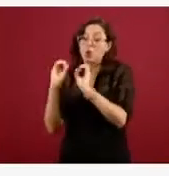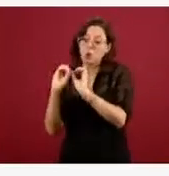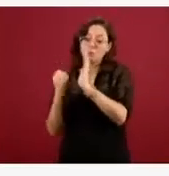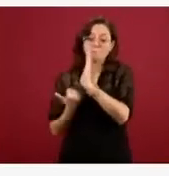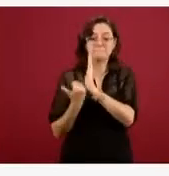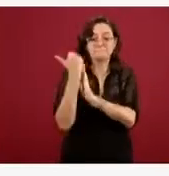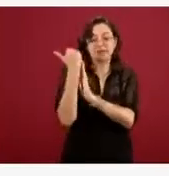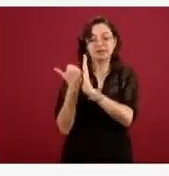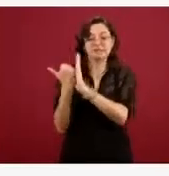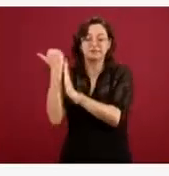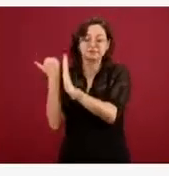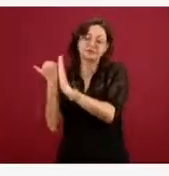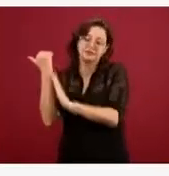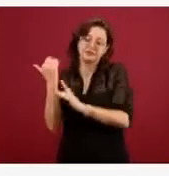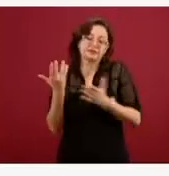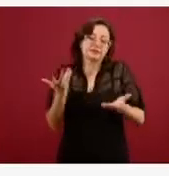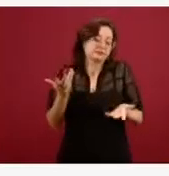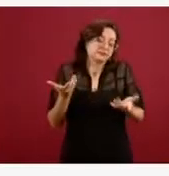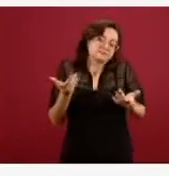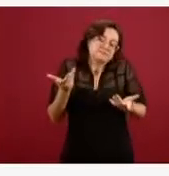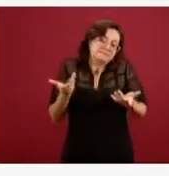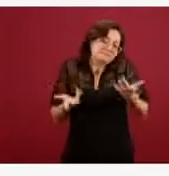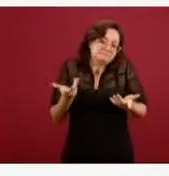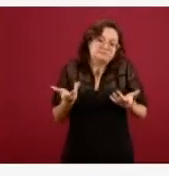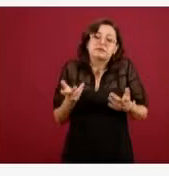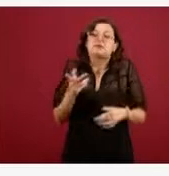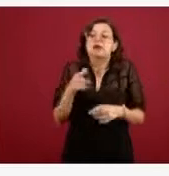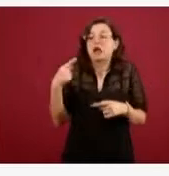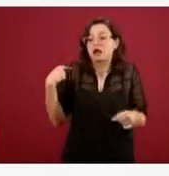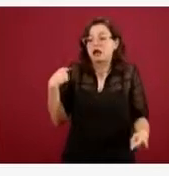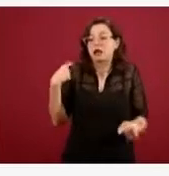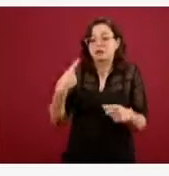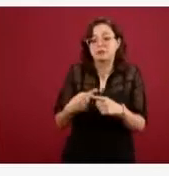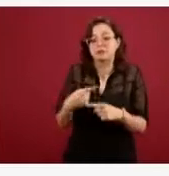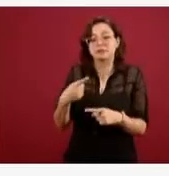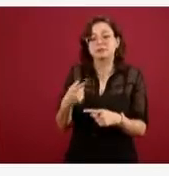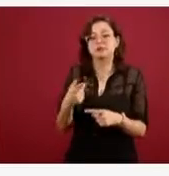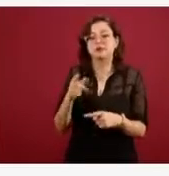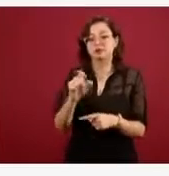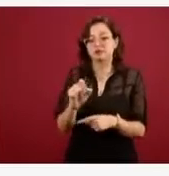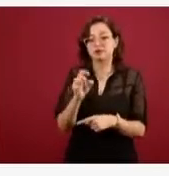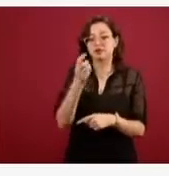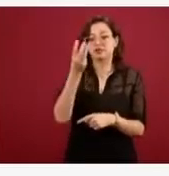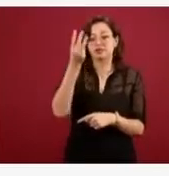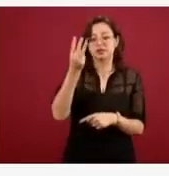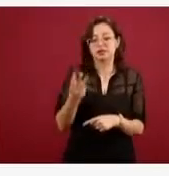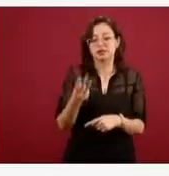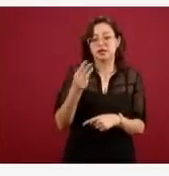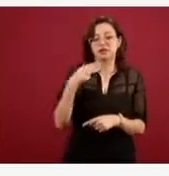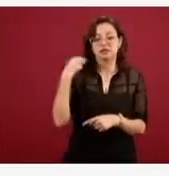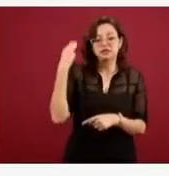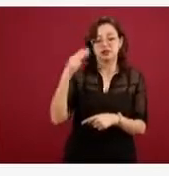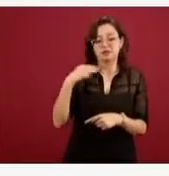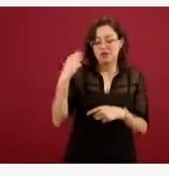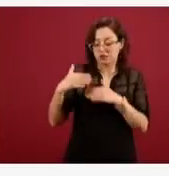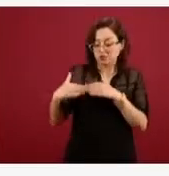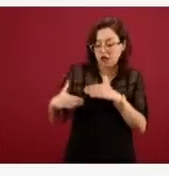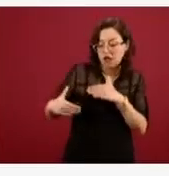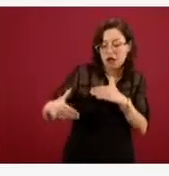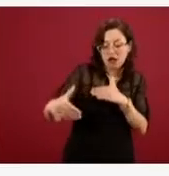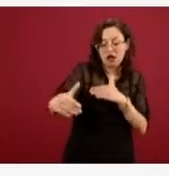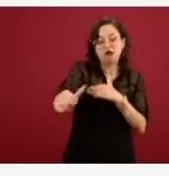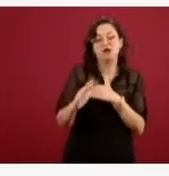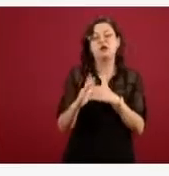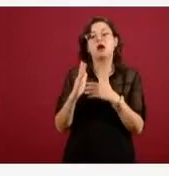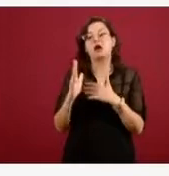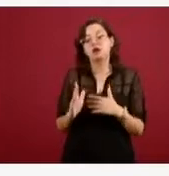tendencia ascendente, como lo veíamos en los primeros días después del 23 de marzo en adelante, pero llega